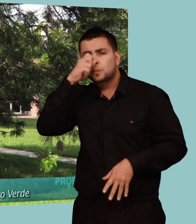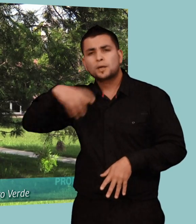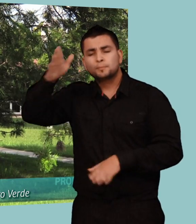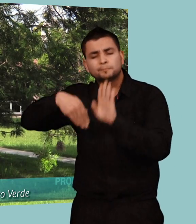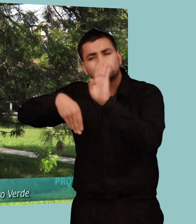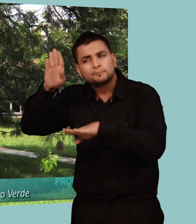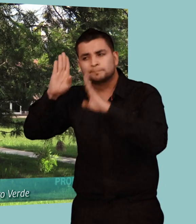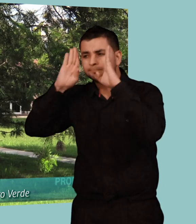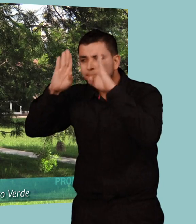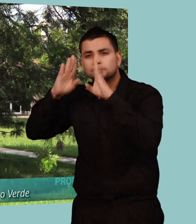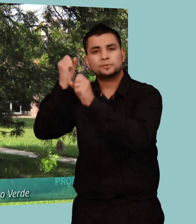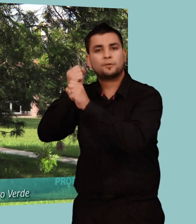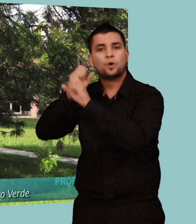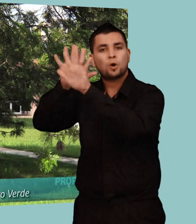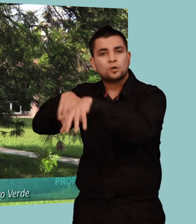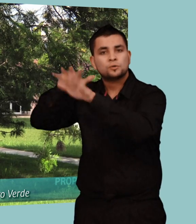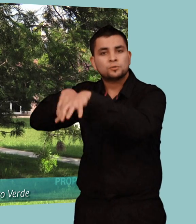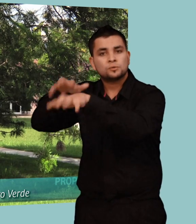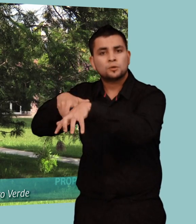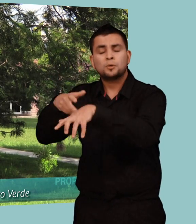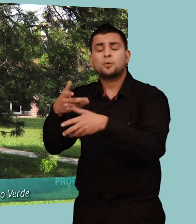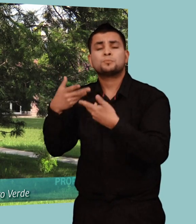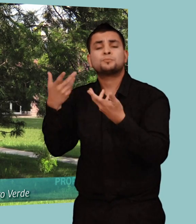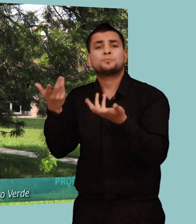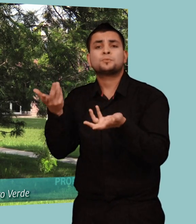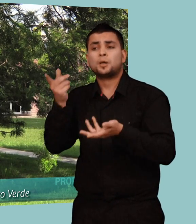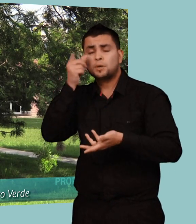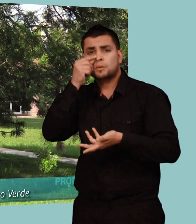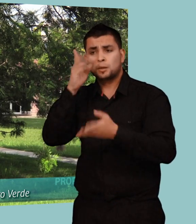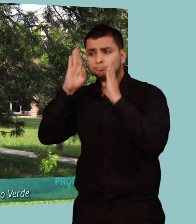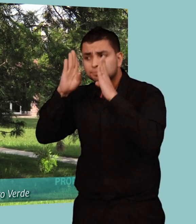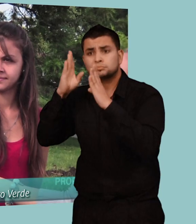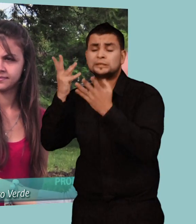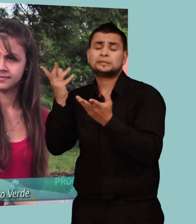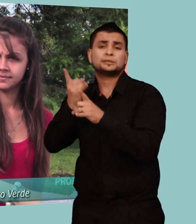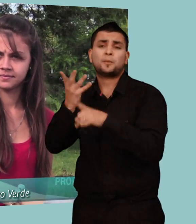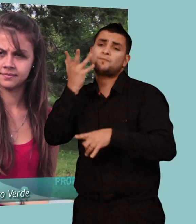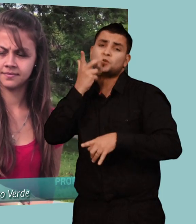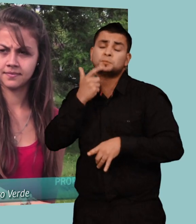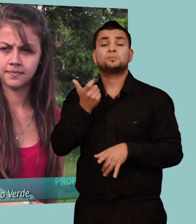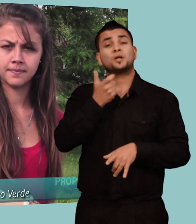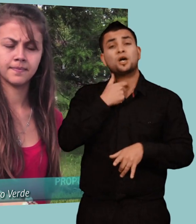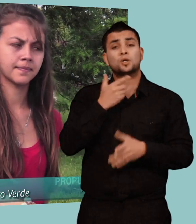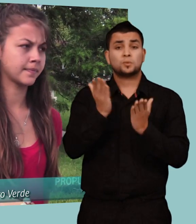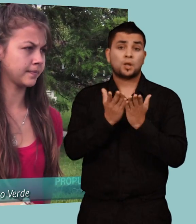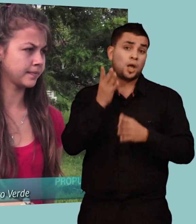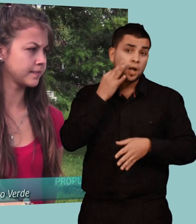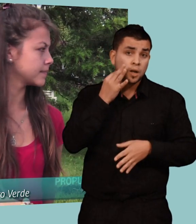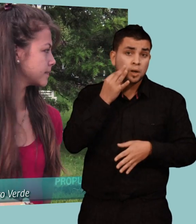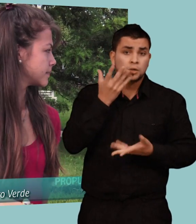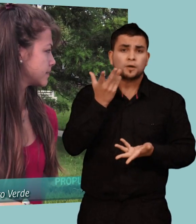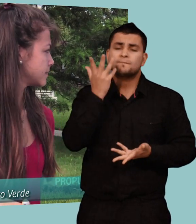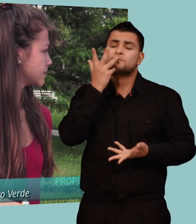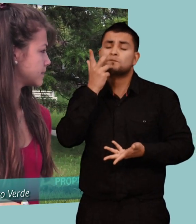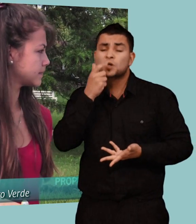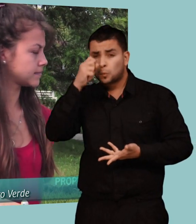lo que era trabajo dedicado a la agricultura, porque mi viejo se dedica a eso y bueno, siempre me gustó. Y quería seguir estudiando algo y me gusta el